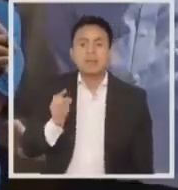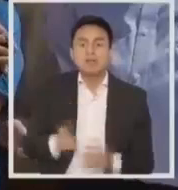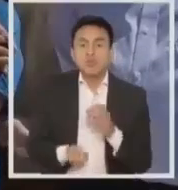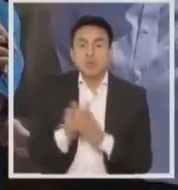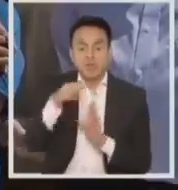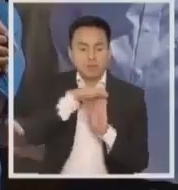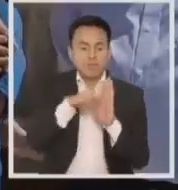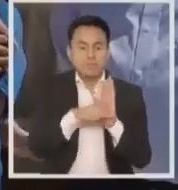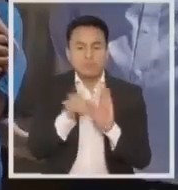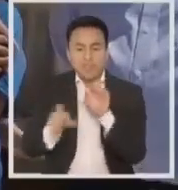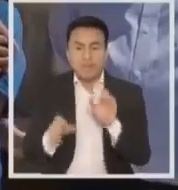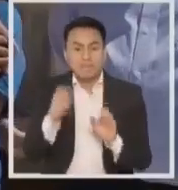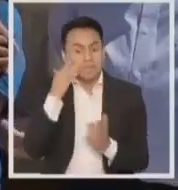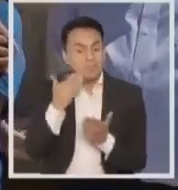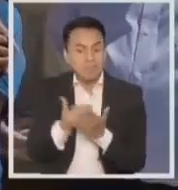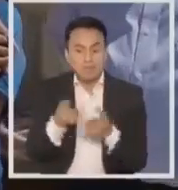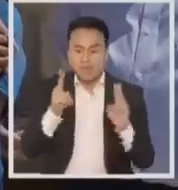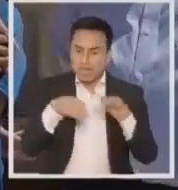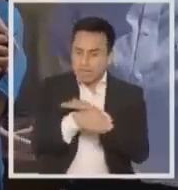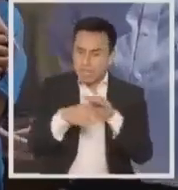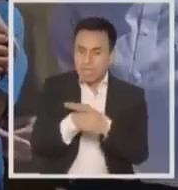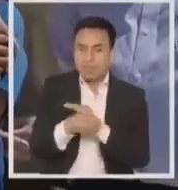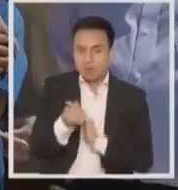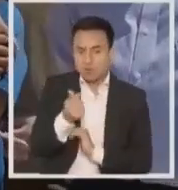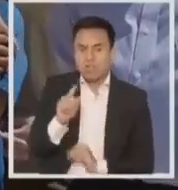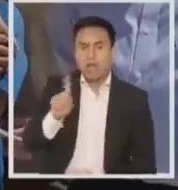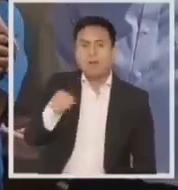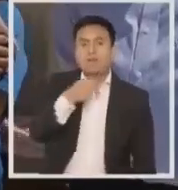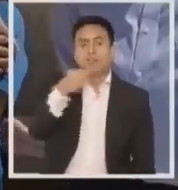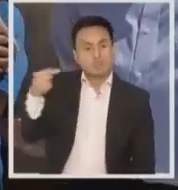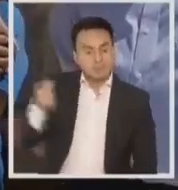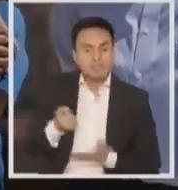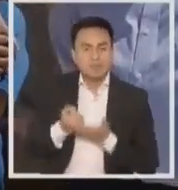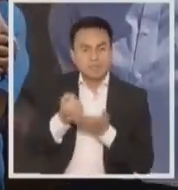nueva nómina de beneficiados que podrá acceder a los recursos durante la próxima semana.